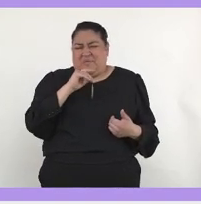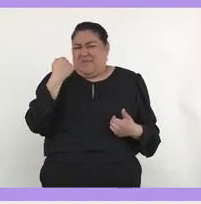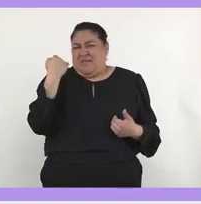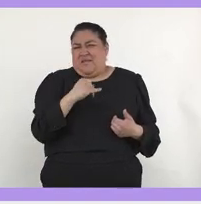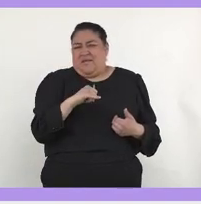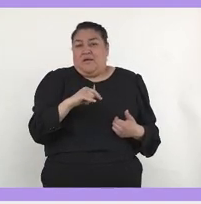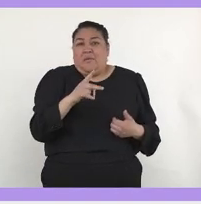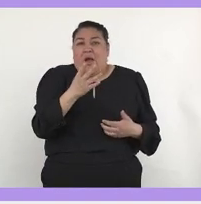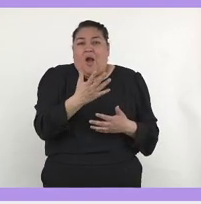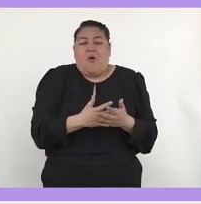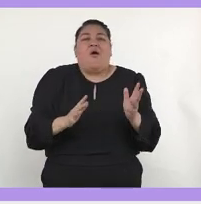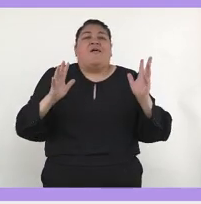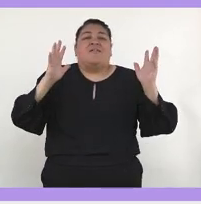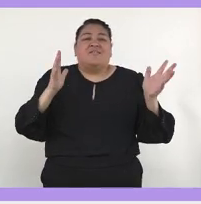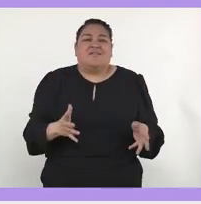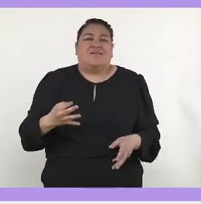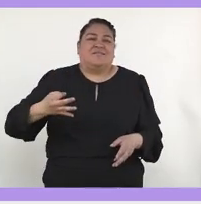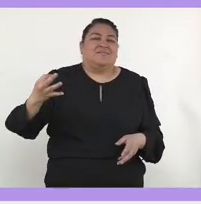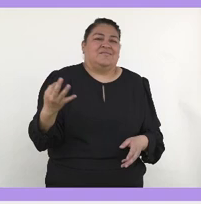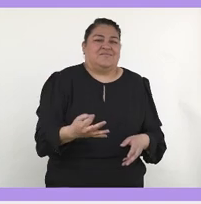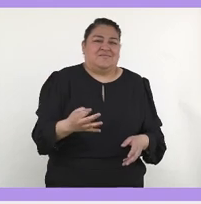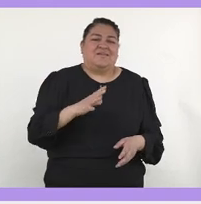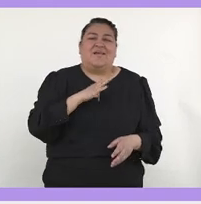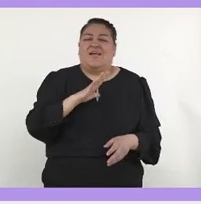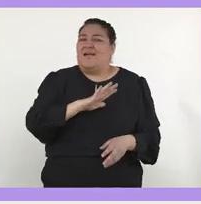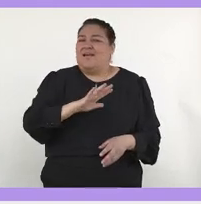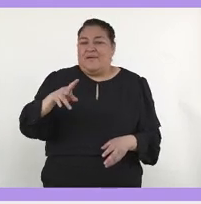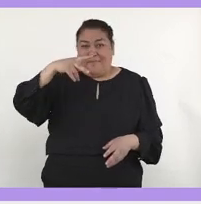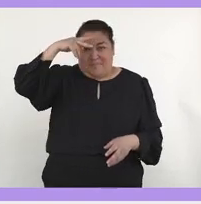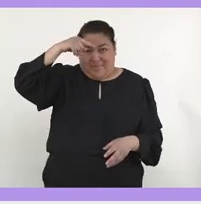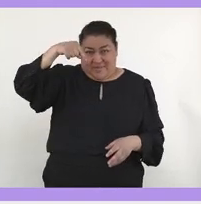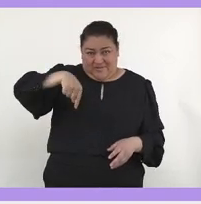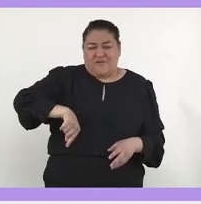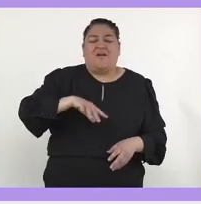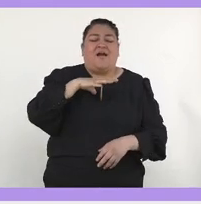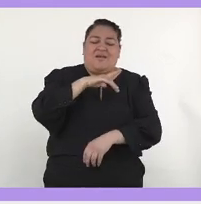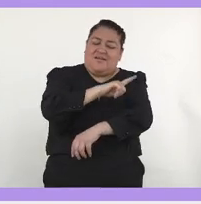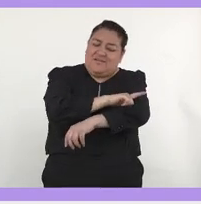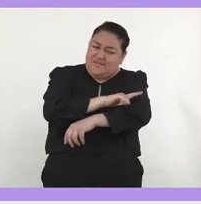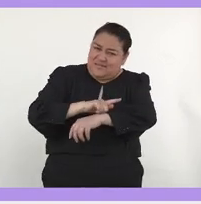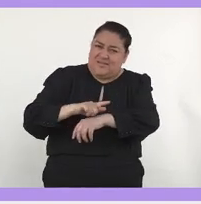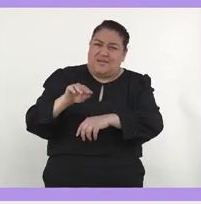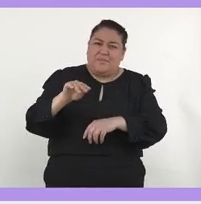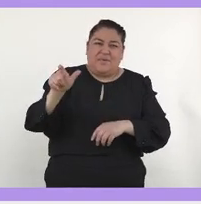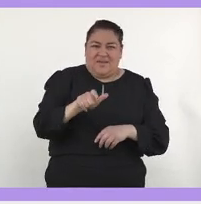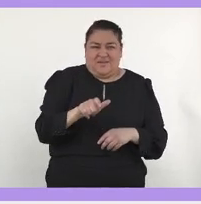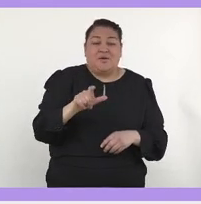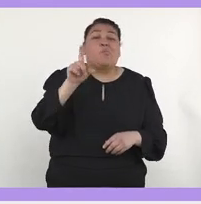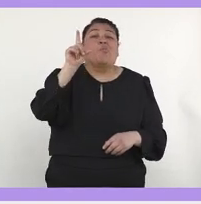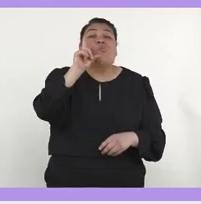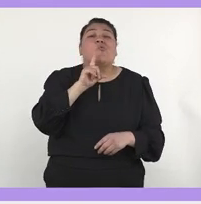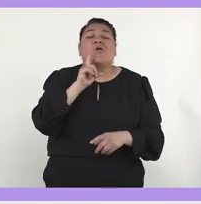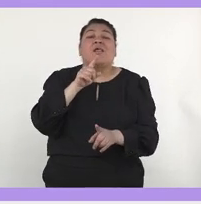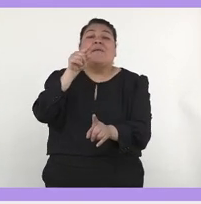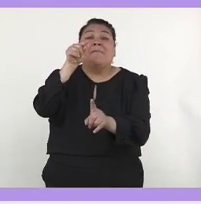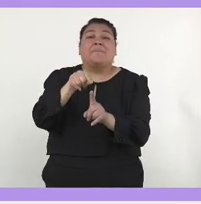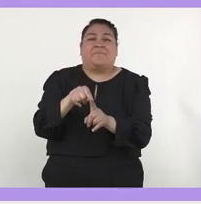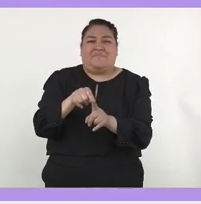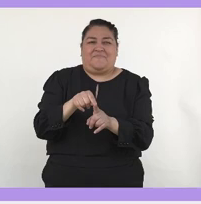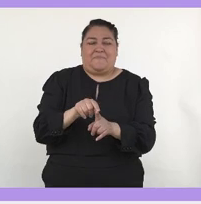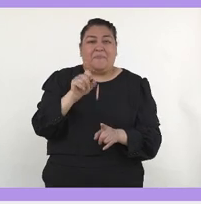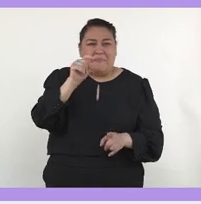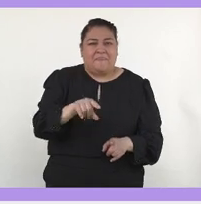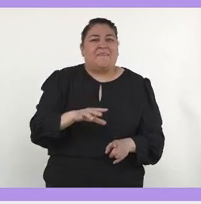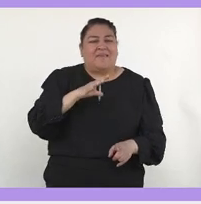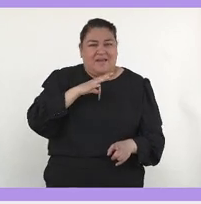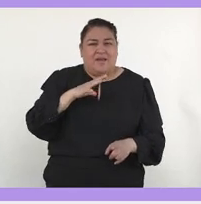de muchas personas tenemos una liga que va por muy buen camino es competitiva Pero además tenemos a